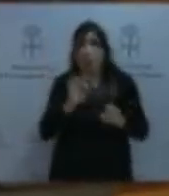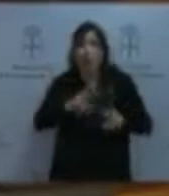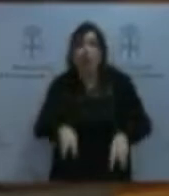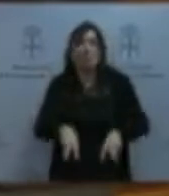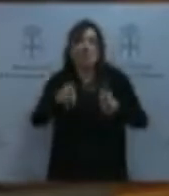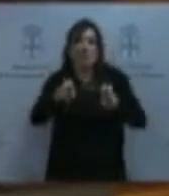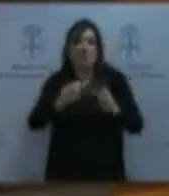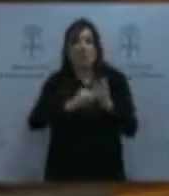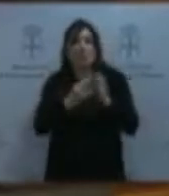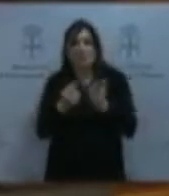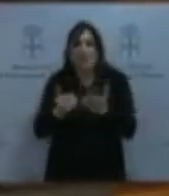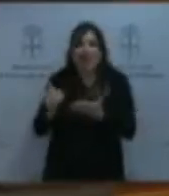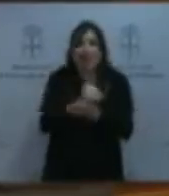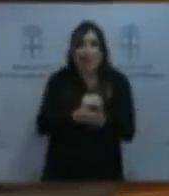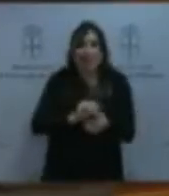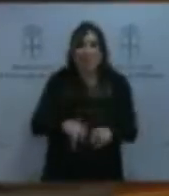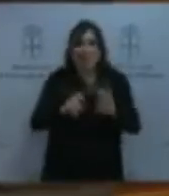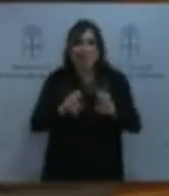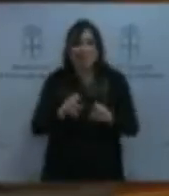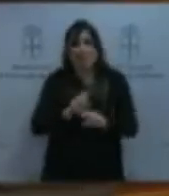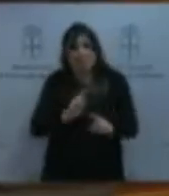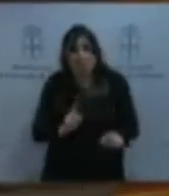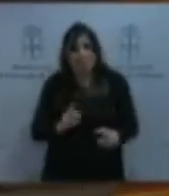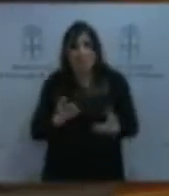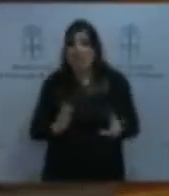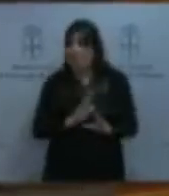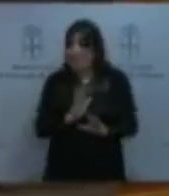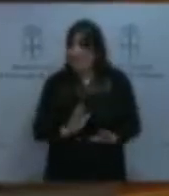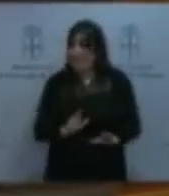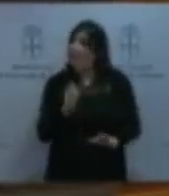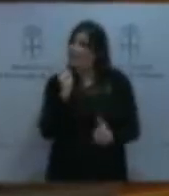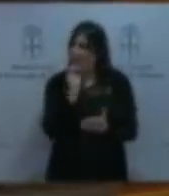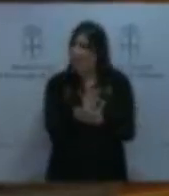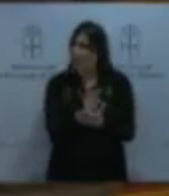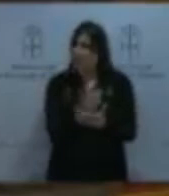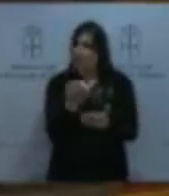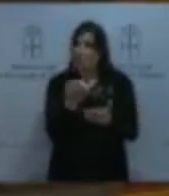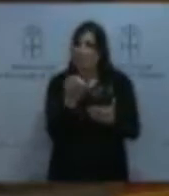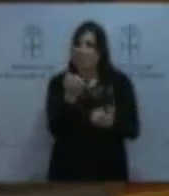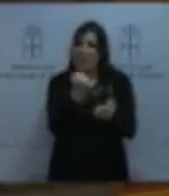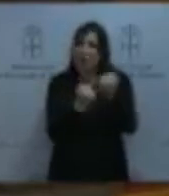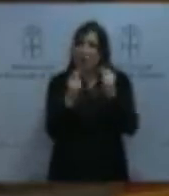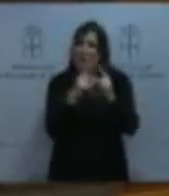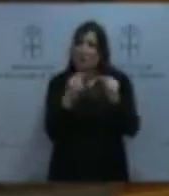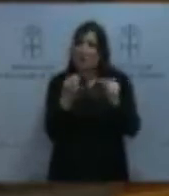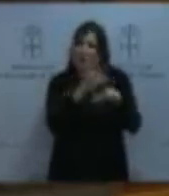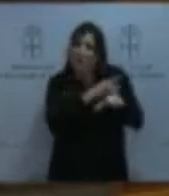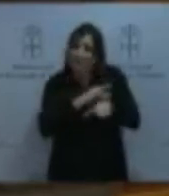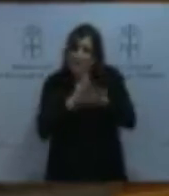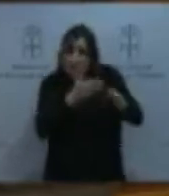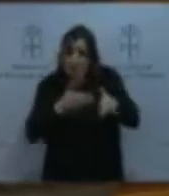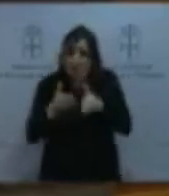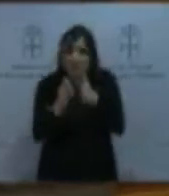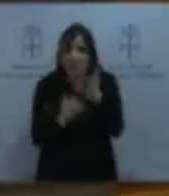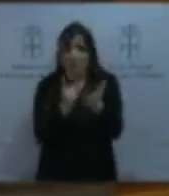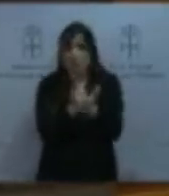creo que tenemos, y este es el reto, que reorientar la economía asturiana, porque a día de hoy estamos en cifras demográficas de los años 60